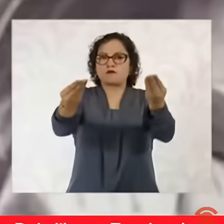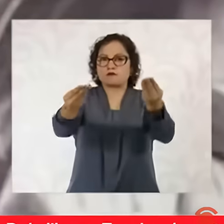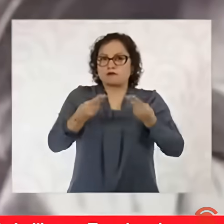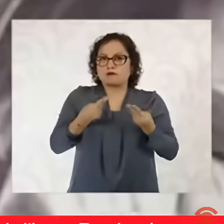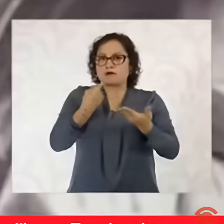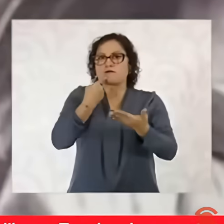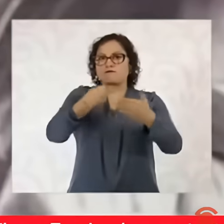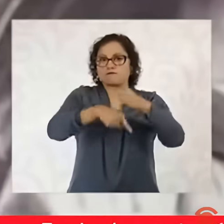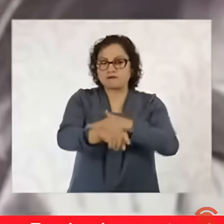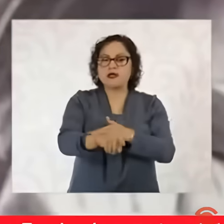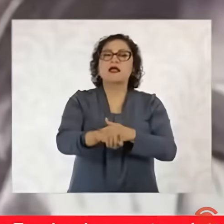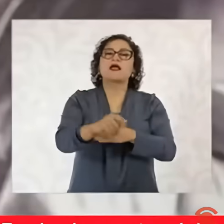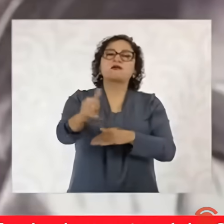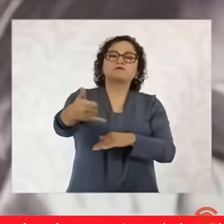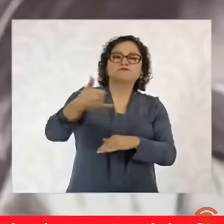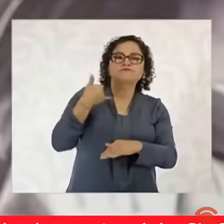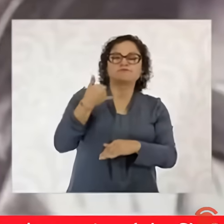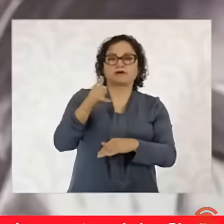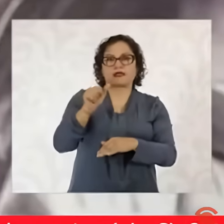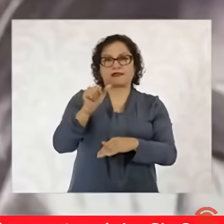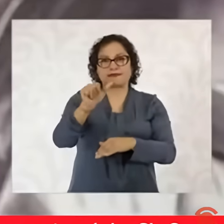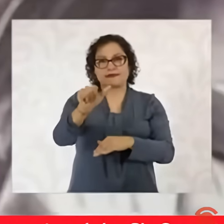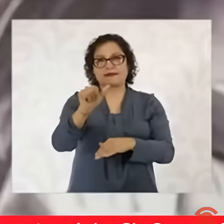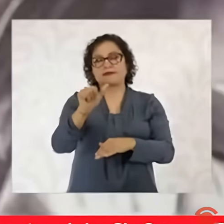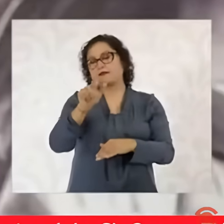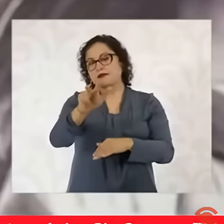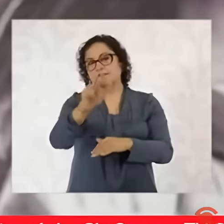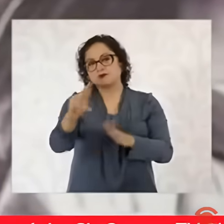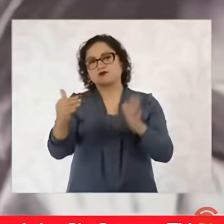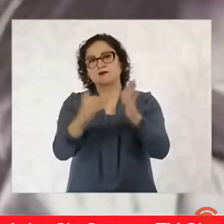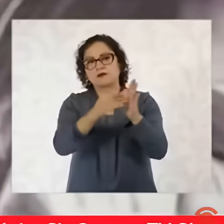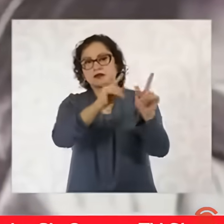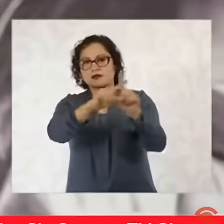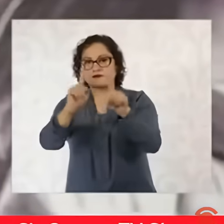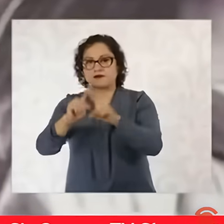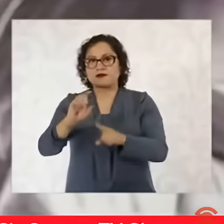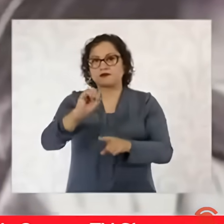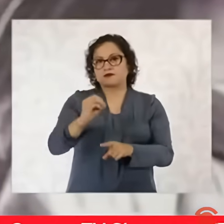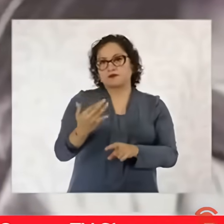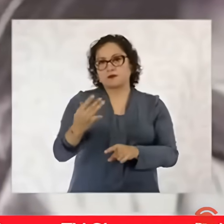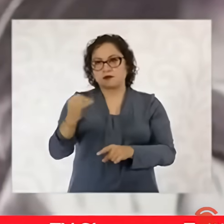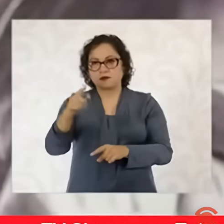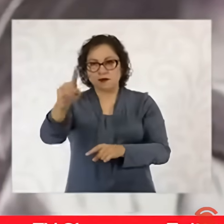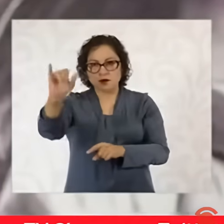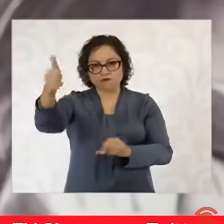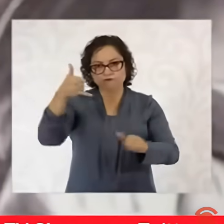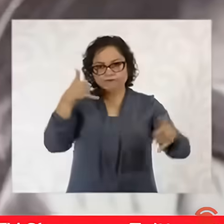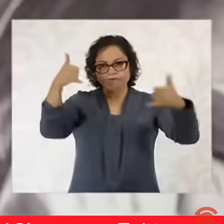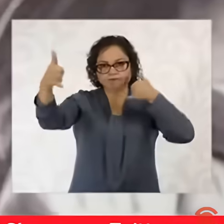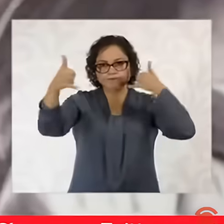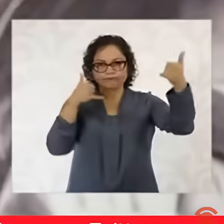de 18,000 llamadas a través del 089. El 58% de estas llamadas,